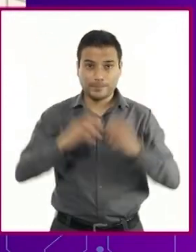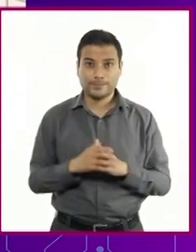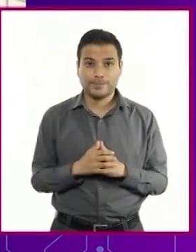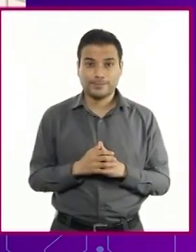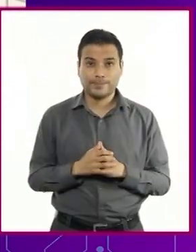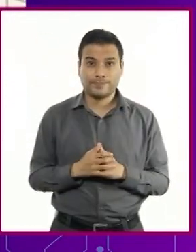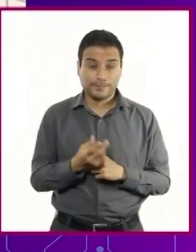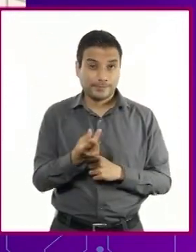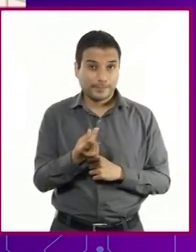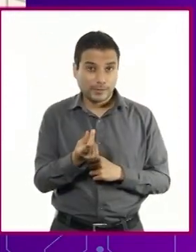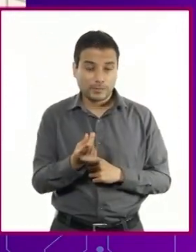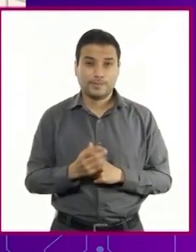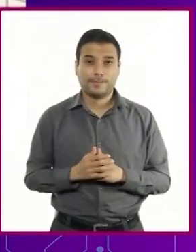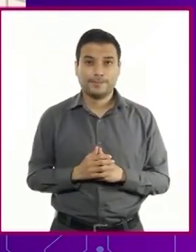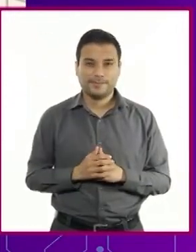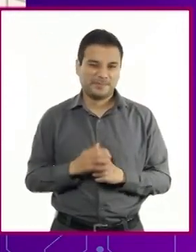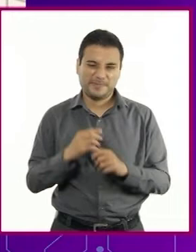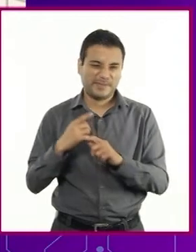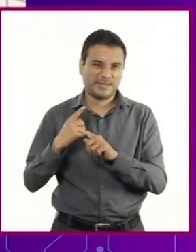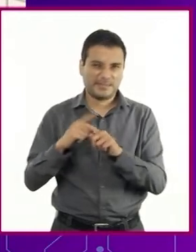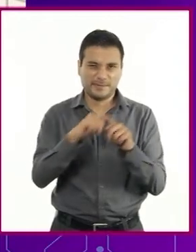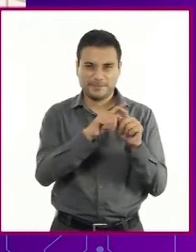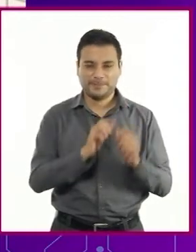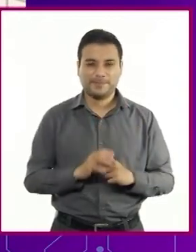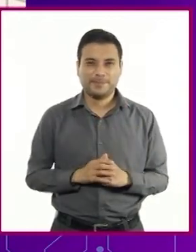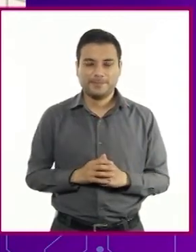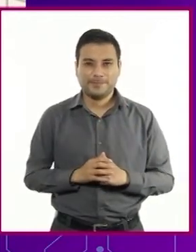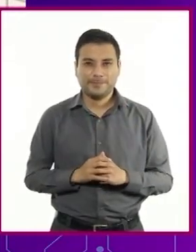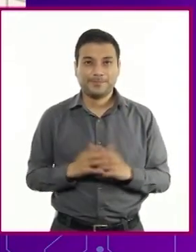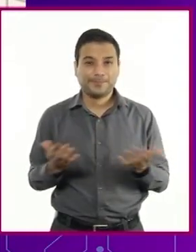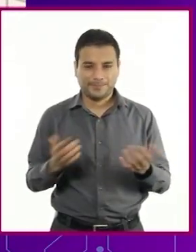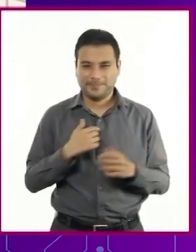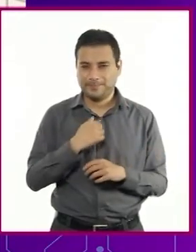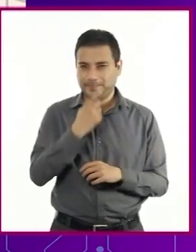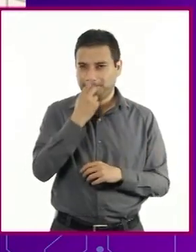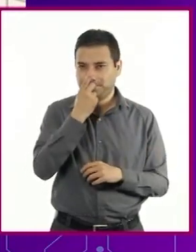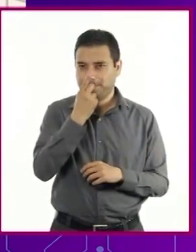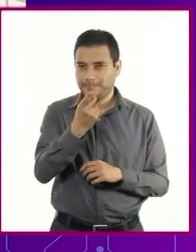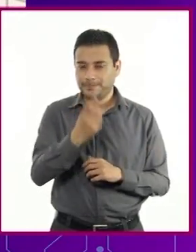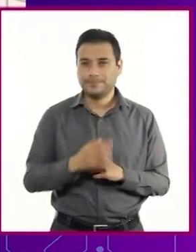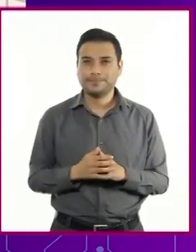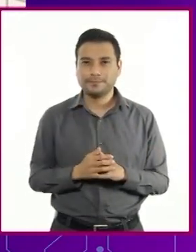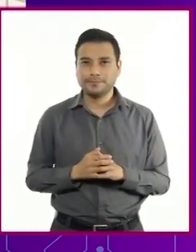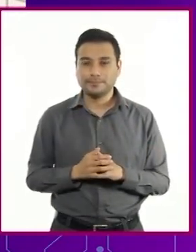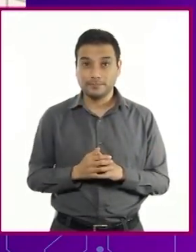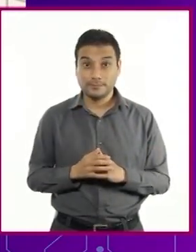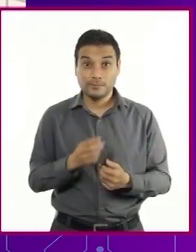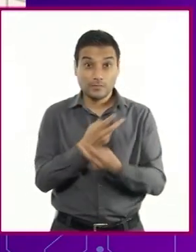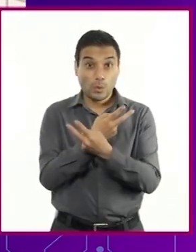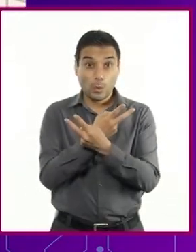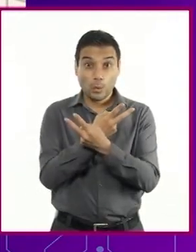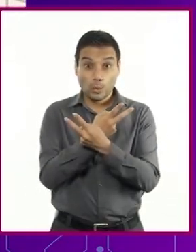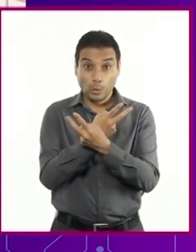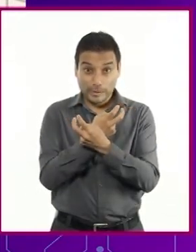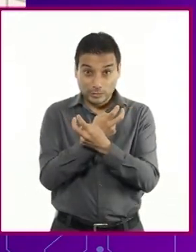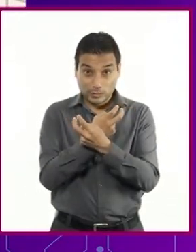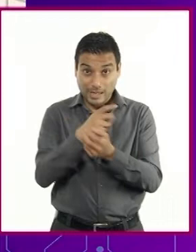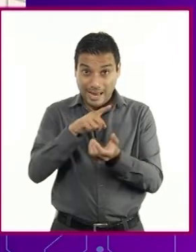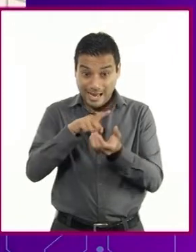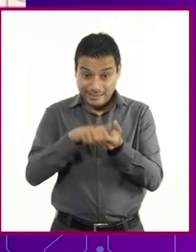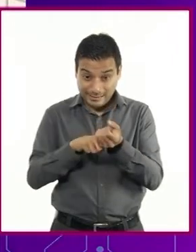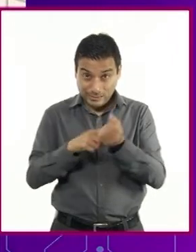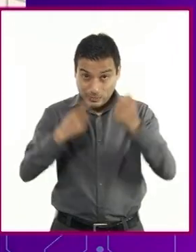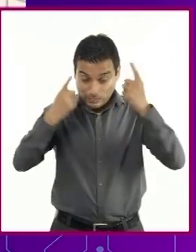el perro, etc. Cabe mencionar que por ser un esqueleto que se encuentra al interior de nuestro